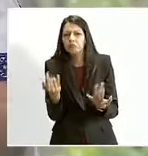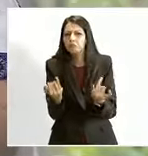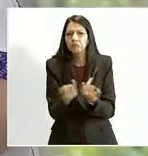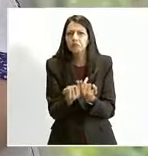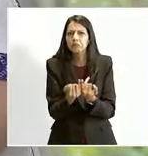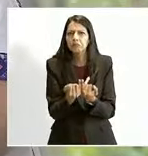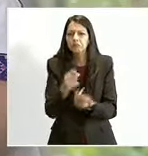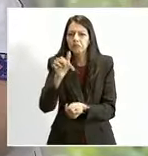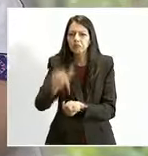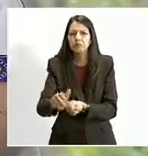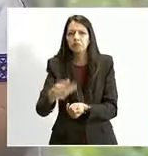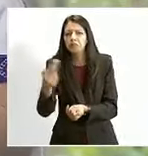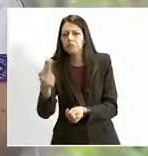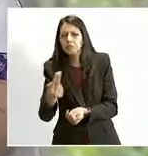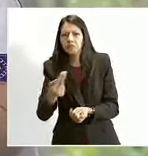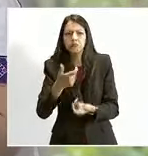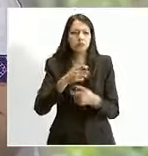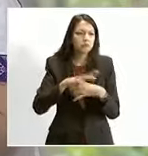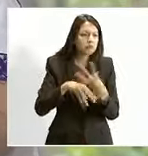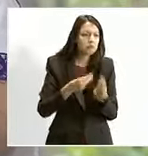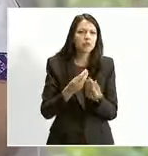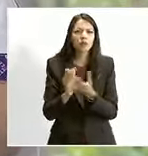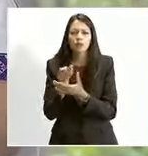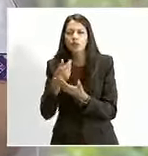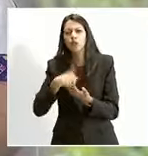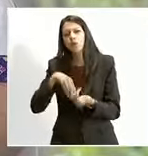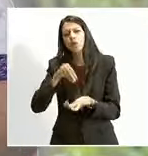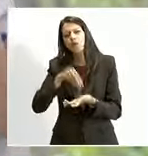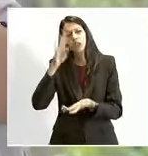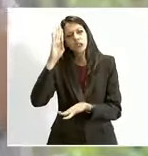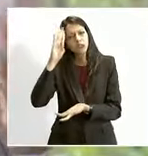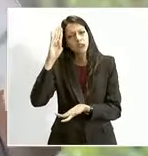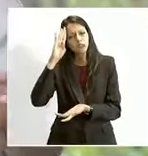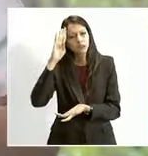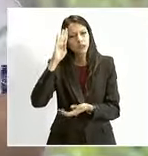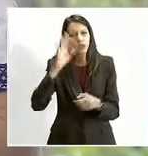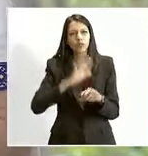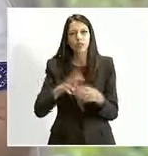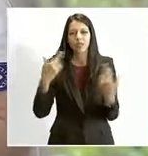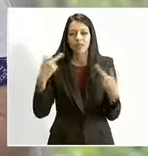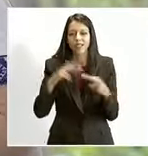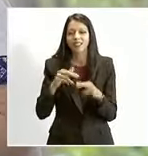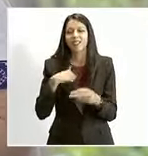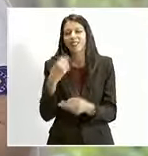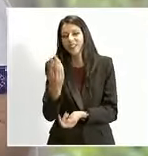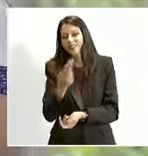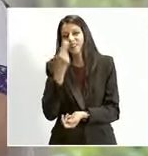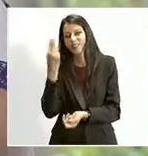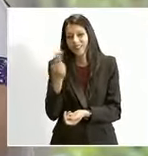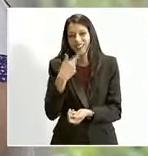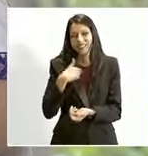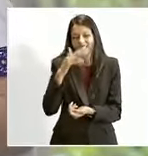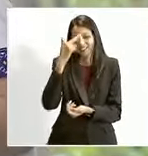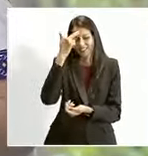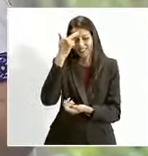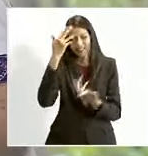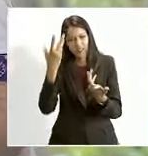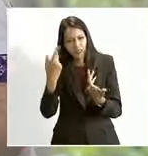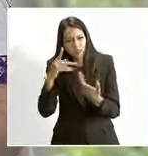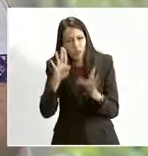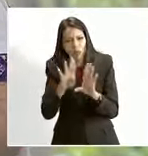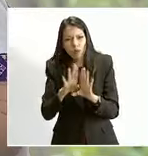con las necesidades económicas yo todavía pensando me sale los profesora Universitaria cada rato le